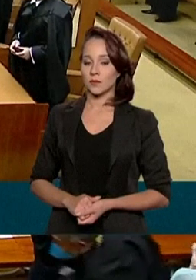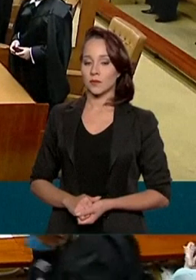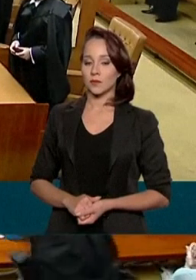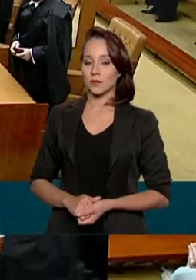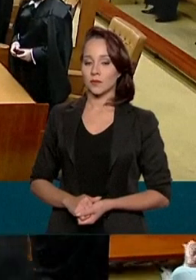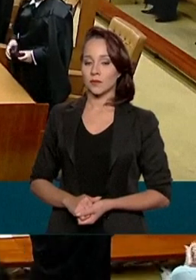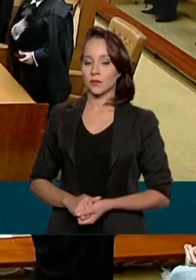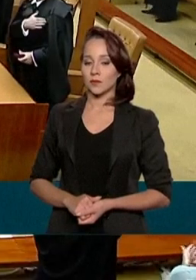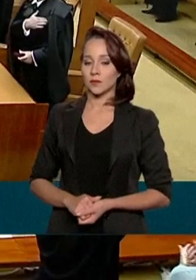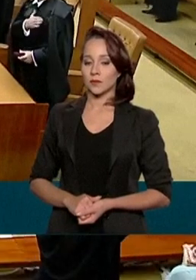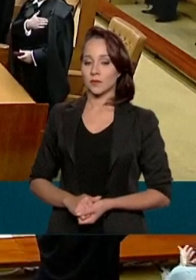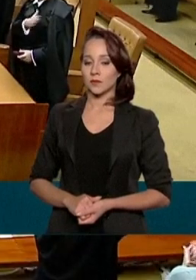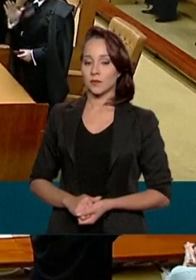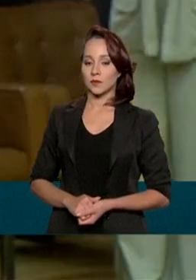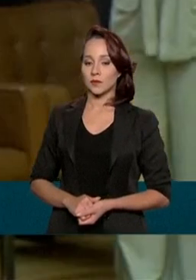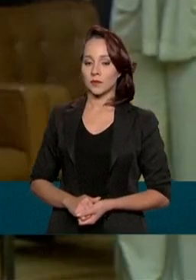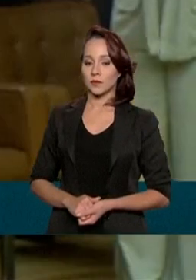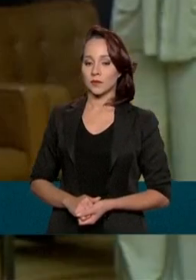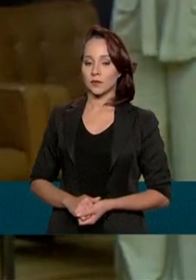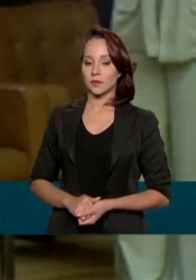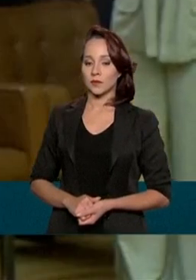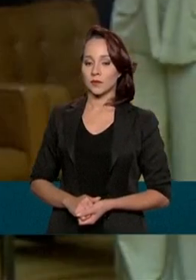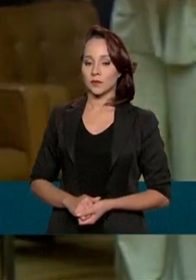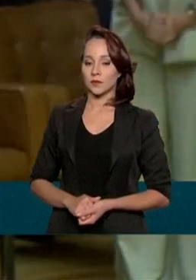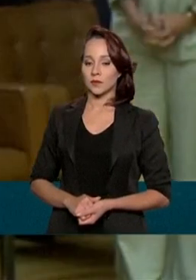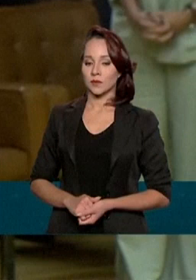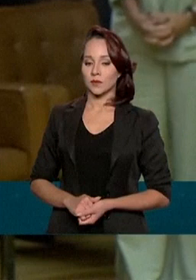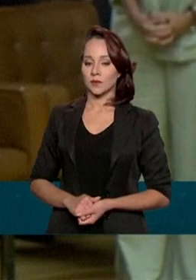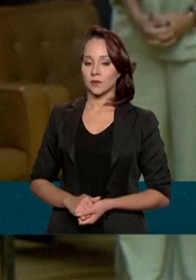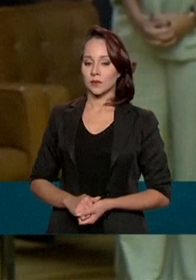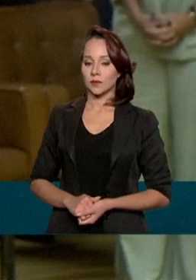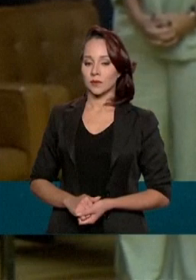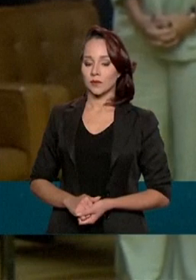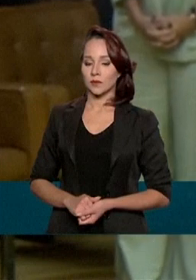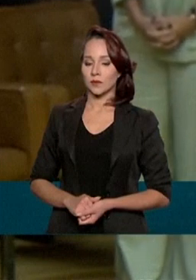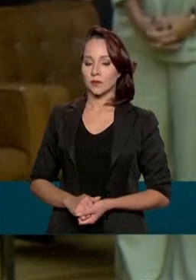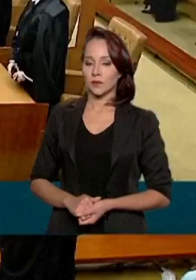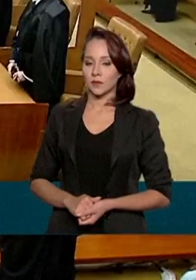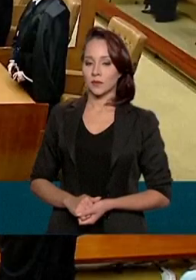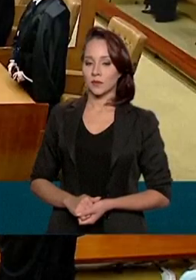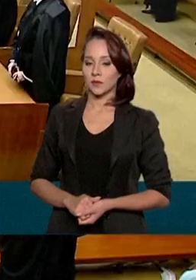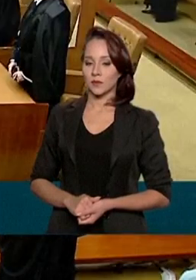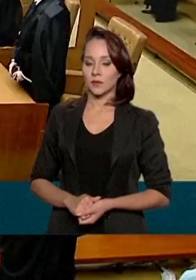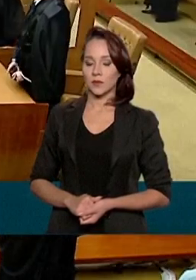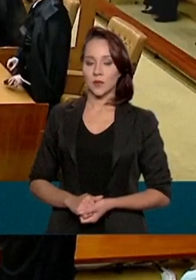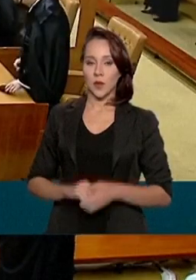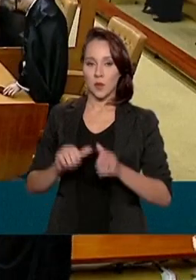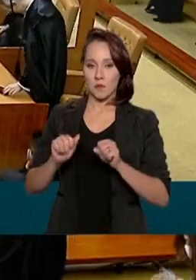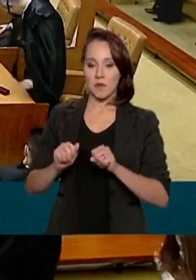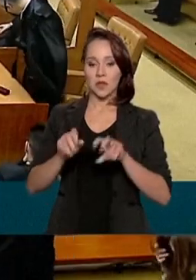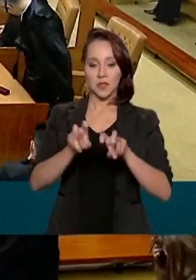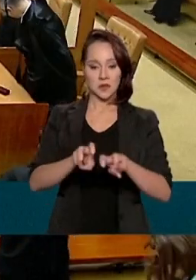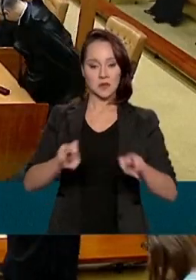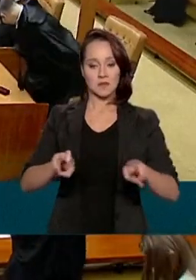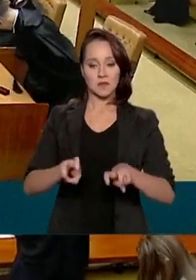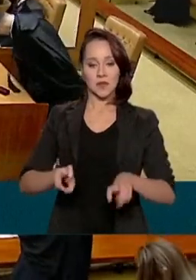constitucional del casamiento civil de personas del mismo sexo para participar en el evento bolsonaro presenta un test pcr